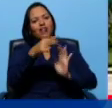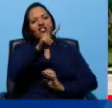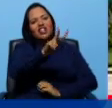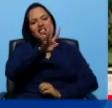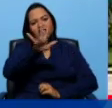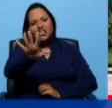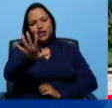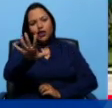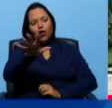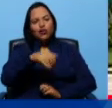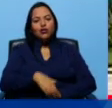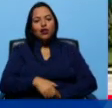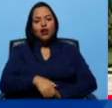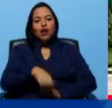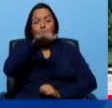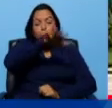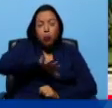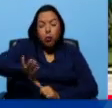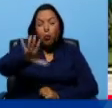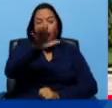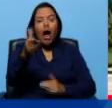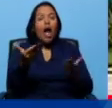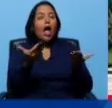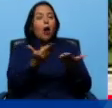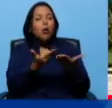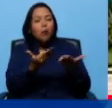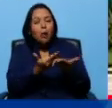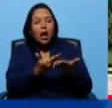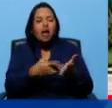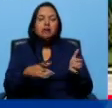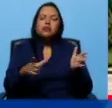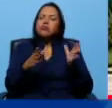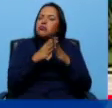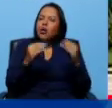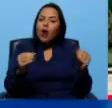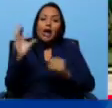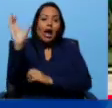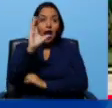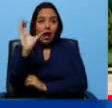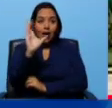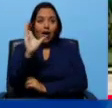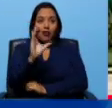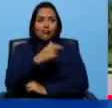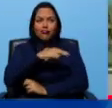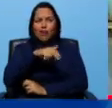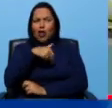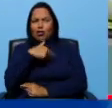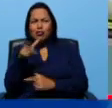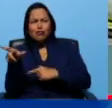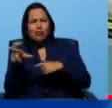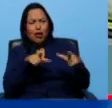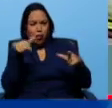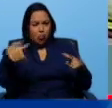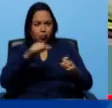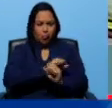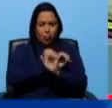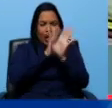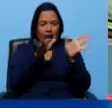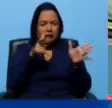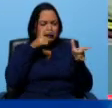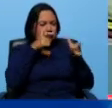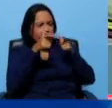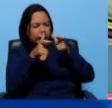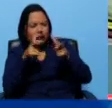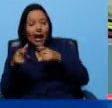2024-2025. Por todo los colegios, escuelas, todo lo de Caracas, nosotros desde esta mañana hemos visto